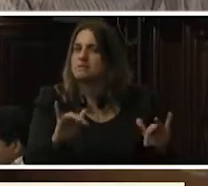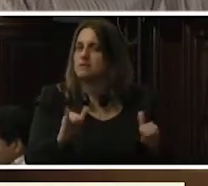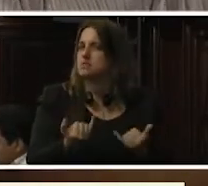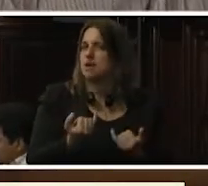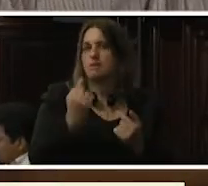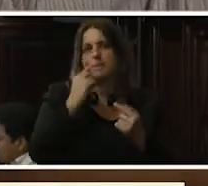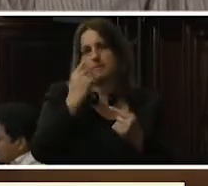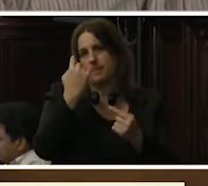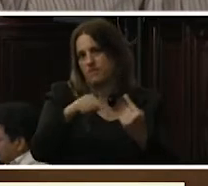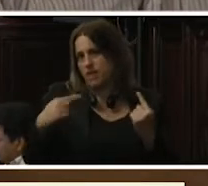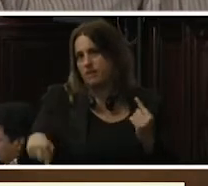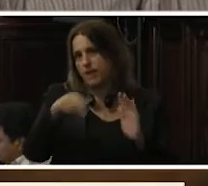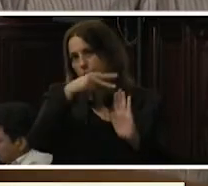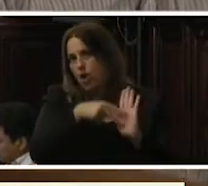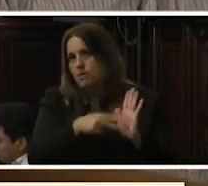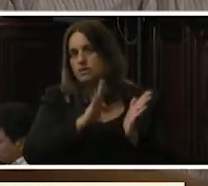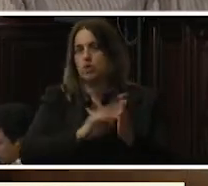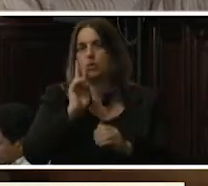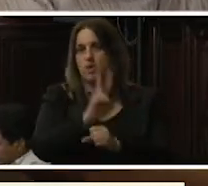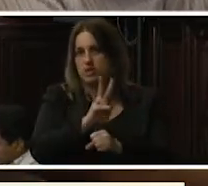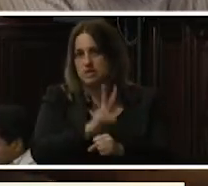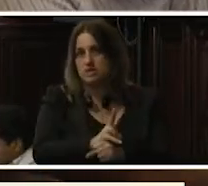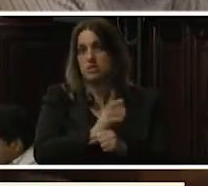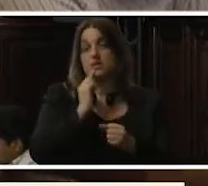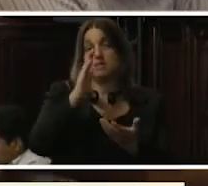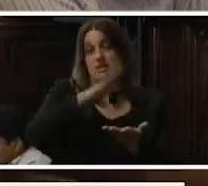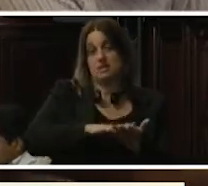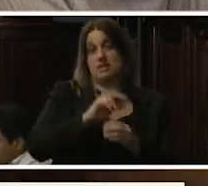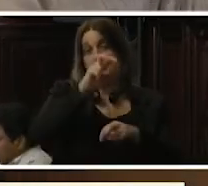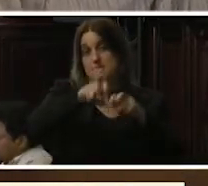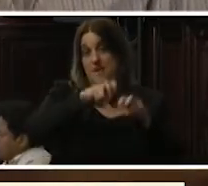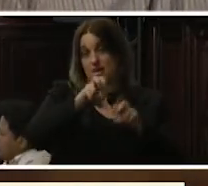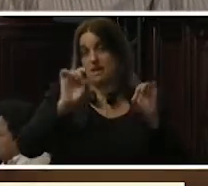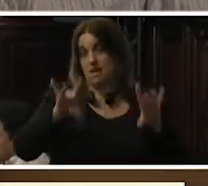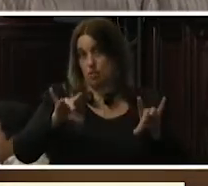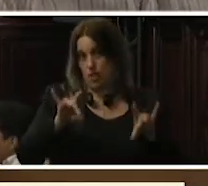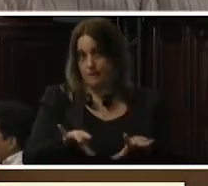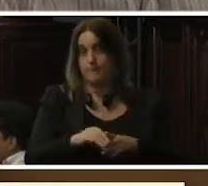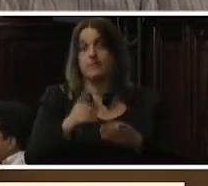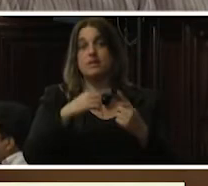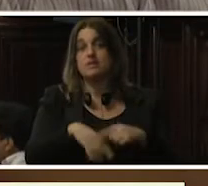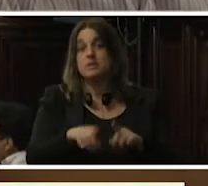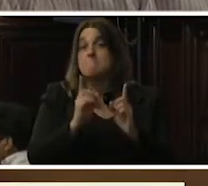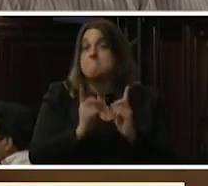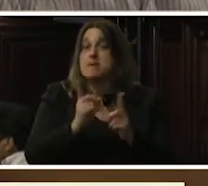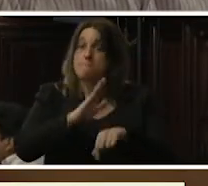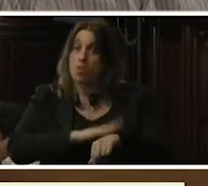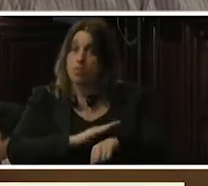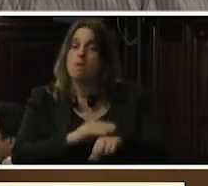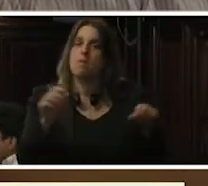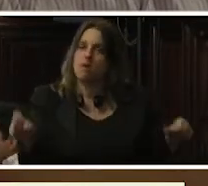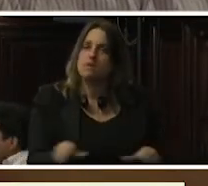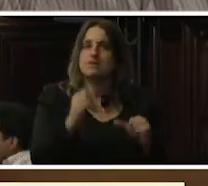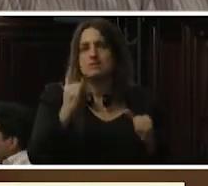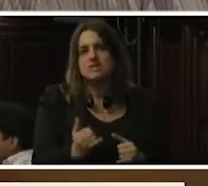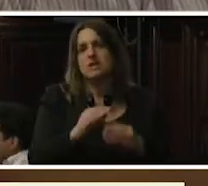de medidas de protección a sus derechos en las inmediaciones del Parque Nacional Natural Río Puré. Paralelo a ello, se han documentado indicios